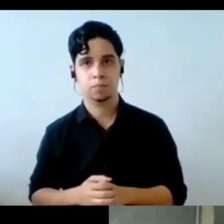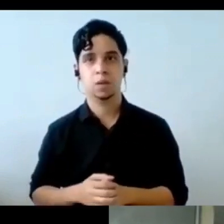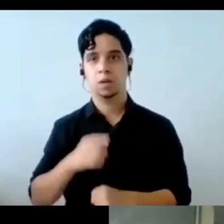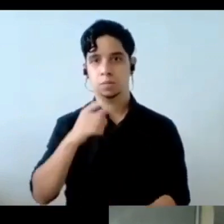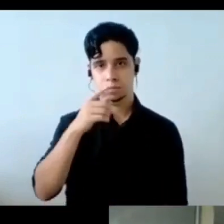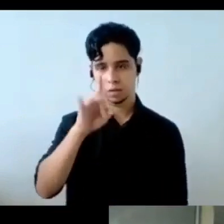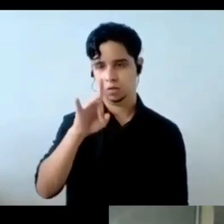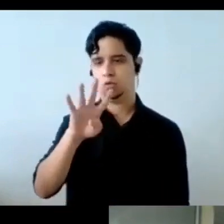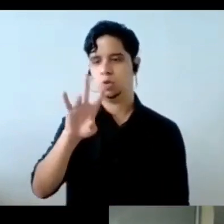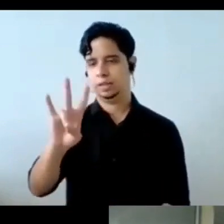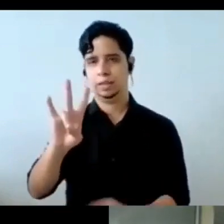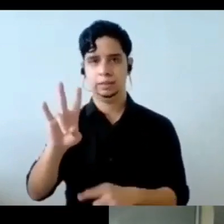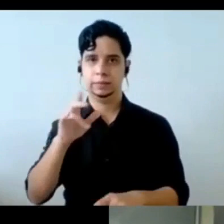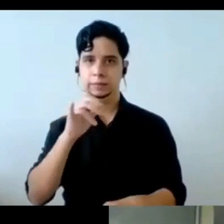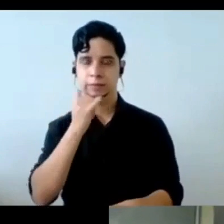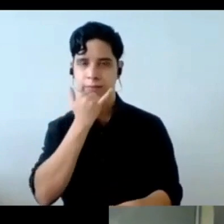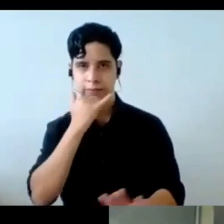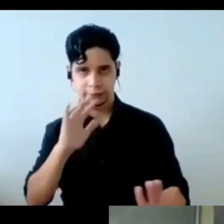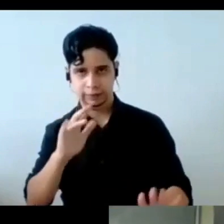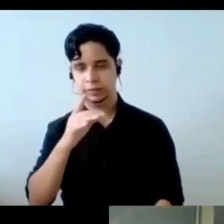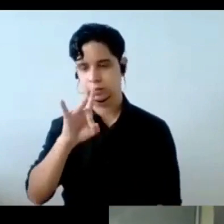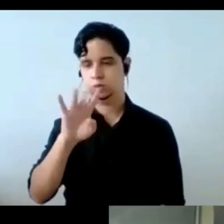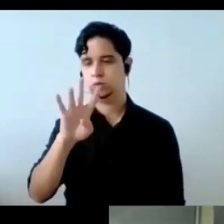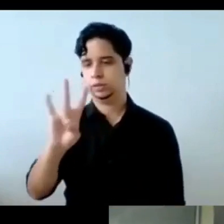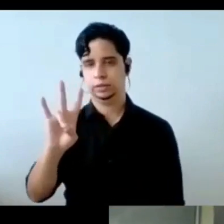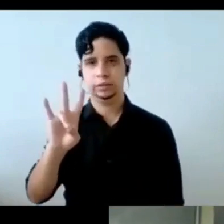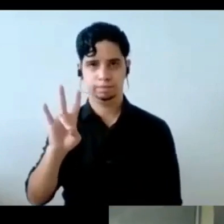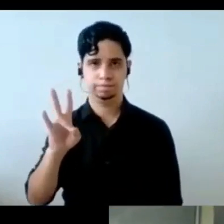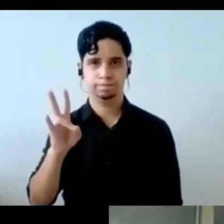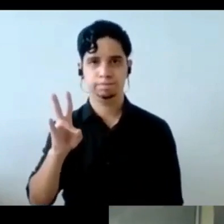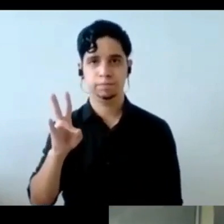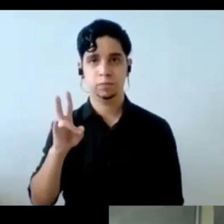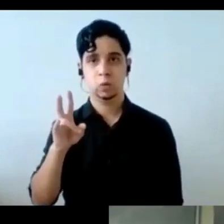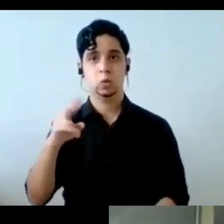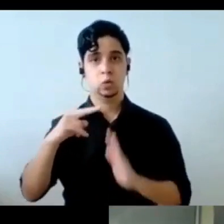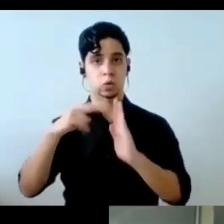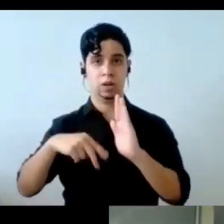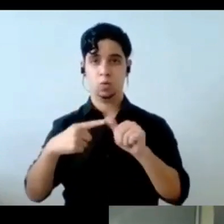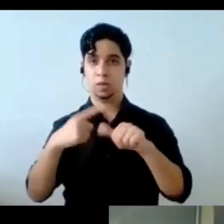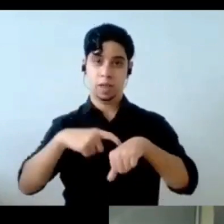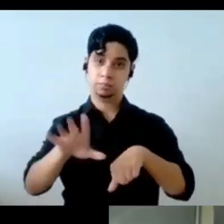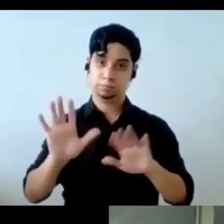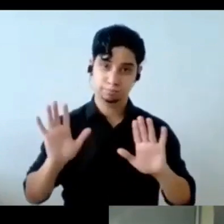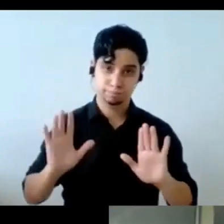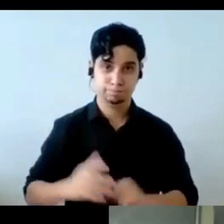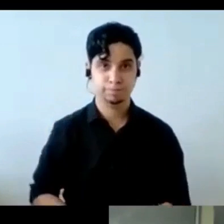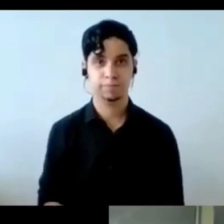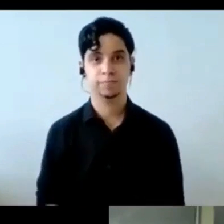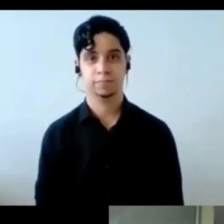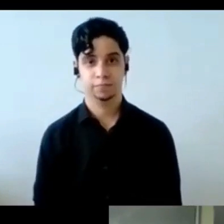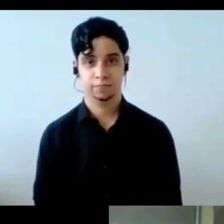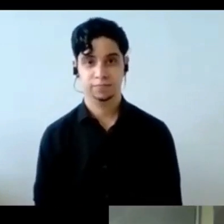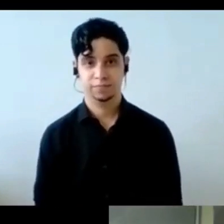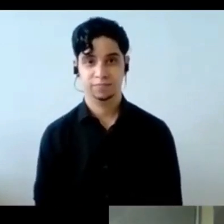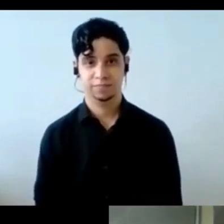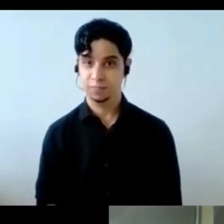1847, vamos a correr. 47, ay, perdón, me equivoco por 4 años. 47. Y eso lo leí una sola vez. Mira para allá.